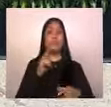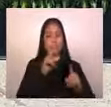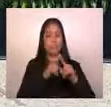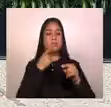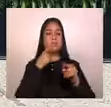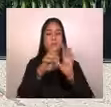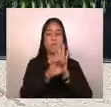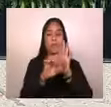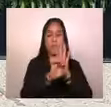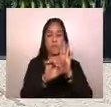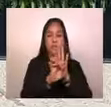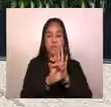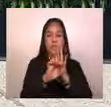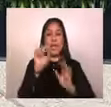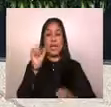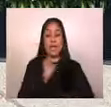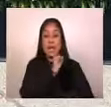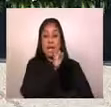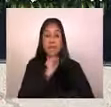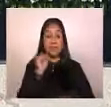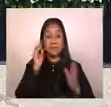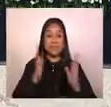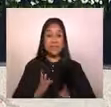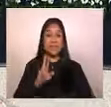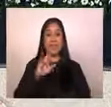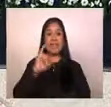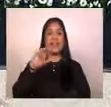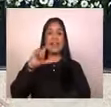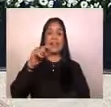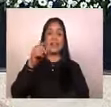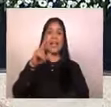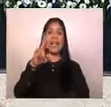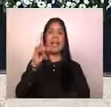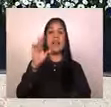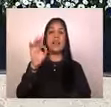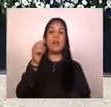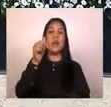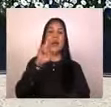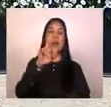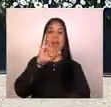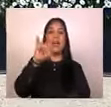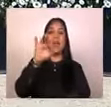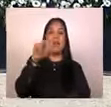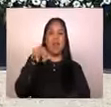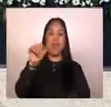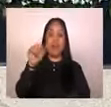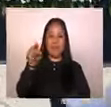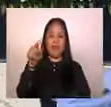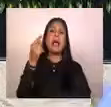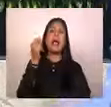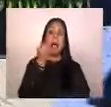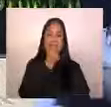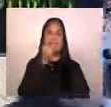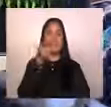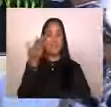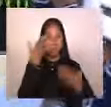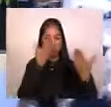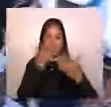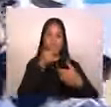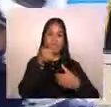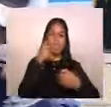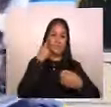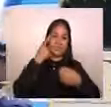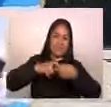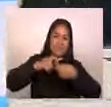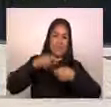Un ejemplo, el cantautor guatemalteco Ricardo Arjona, de fama internacional. Esta banda